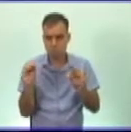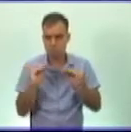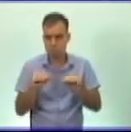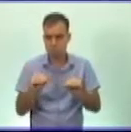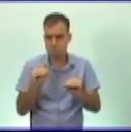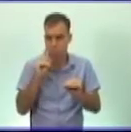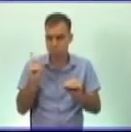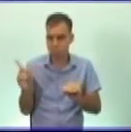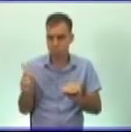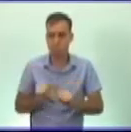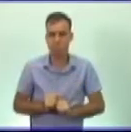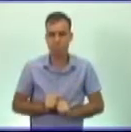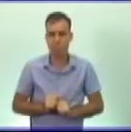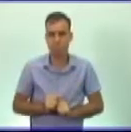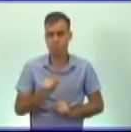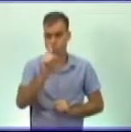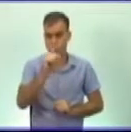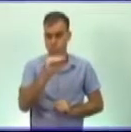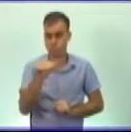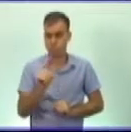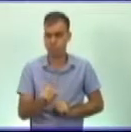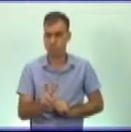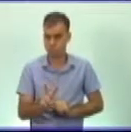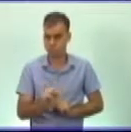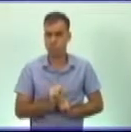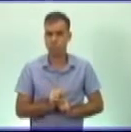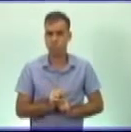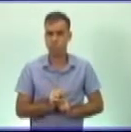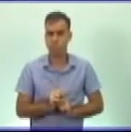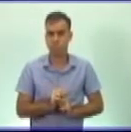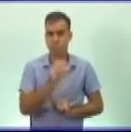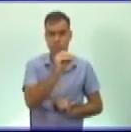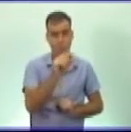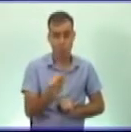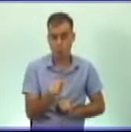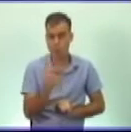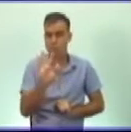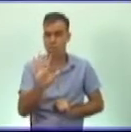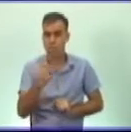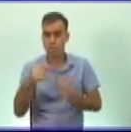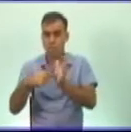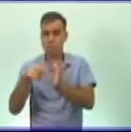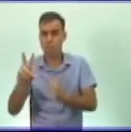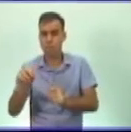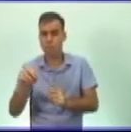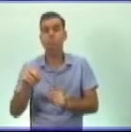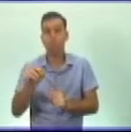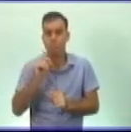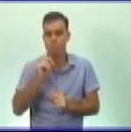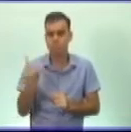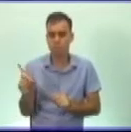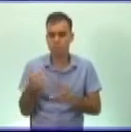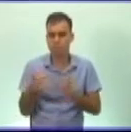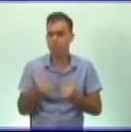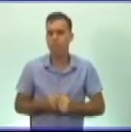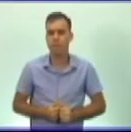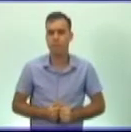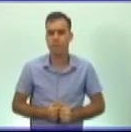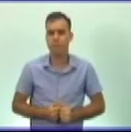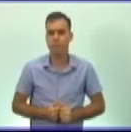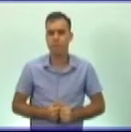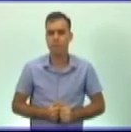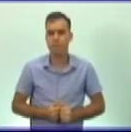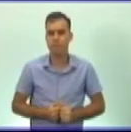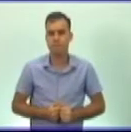de 60 es un medio, 0,5 por 20, y así de esta forma obtenemos que AB va a ser igual a